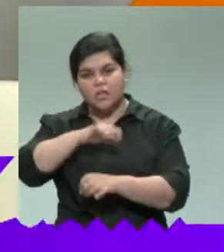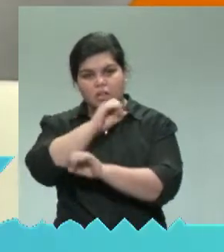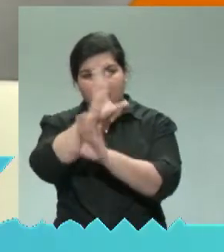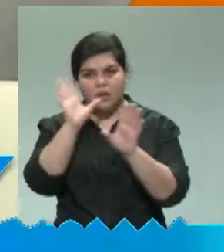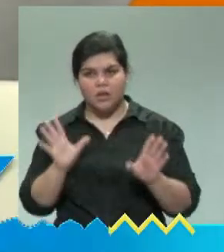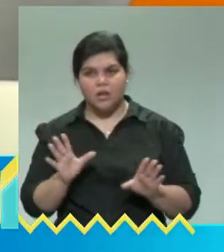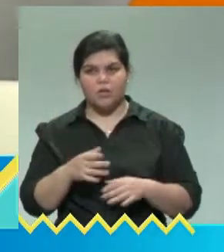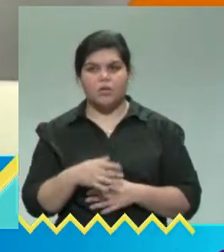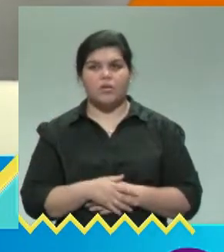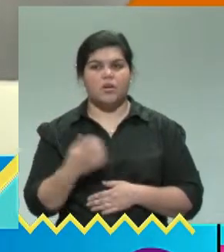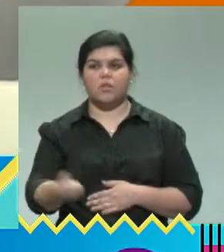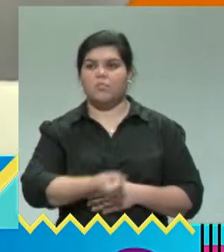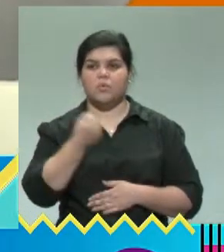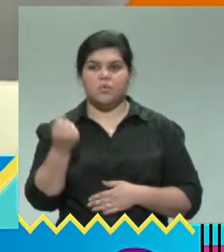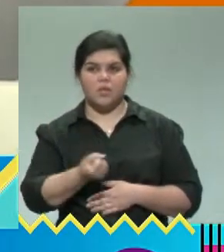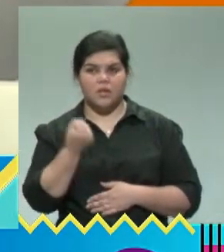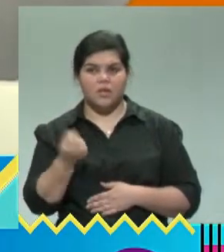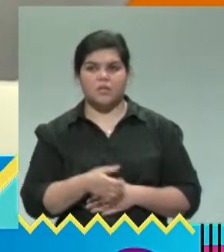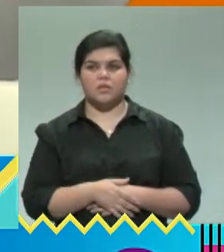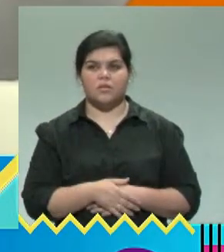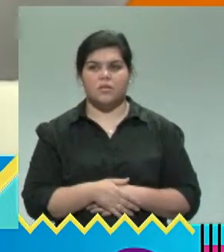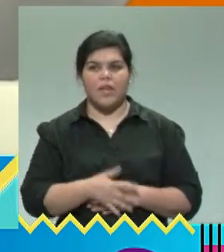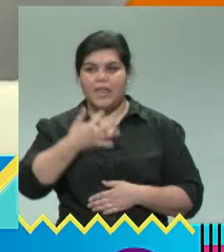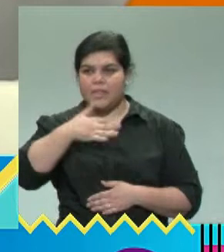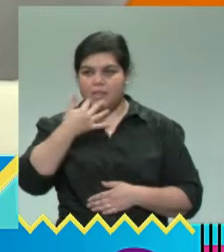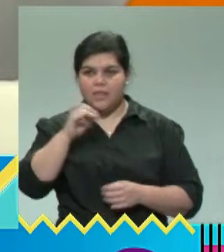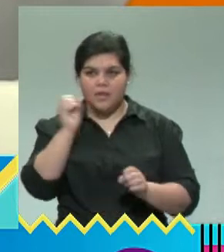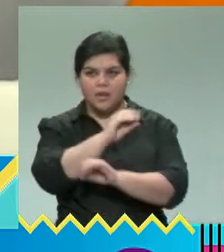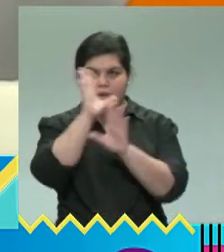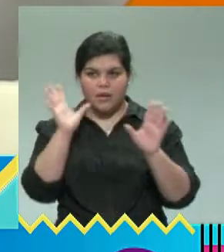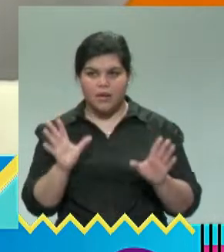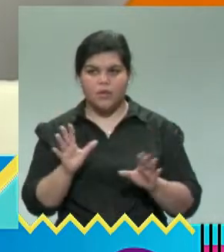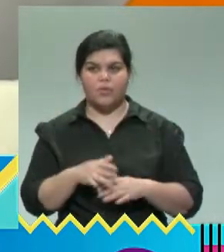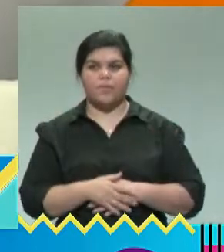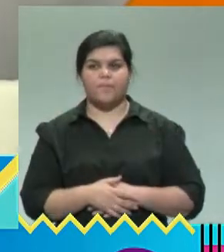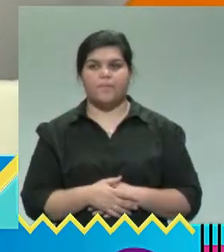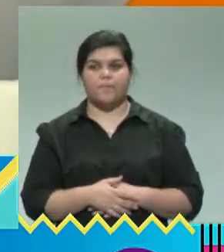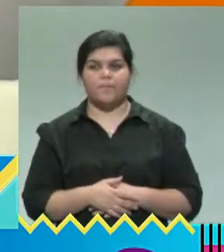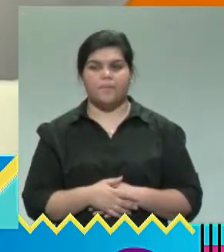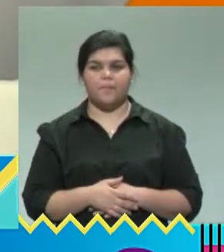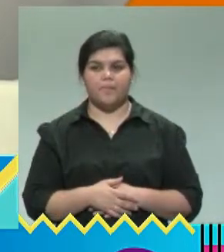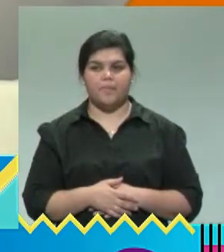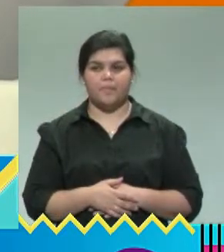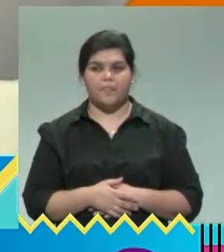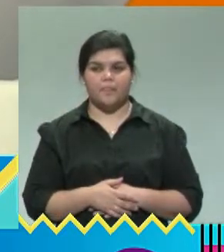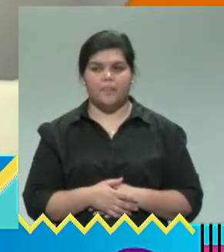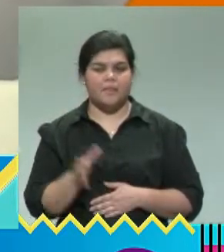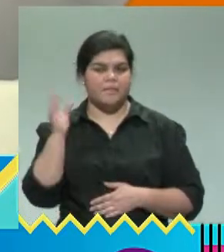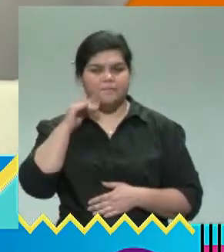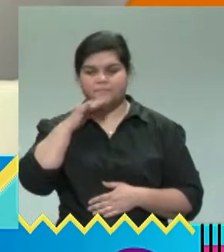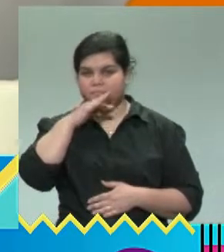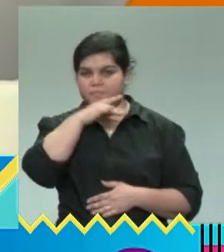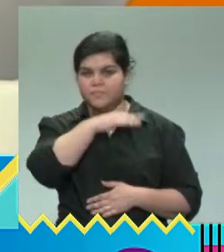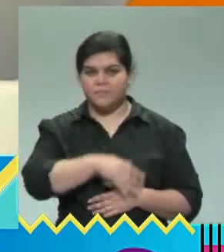forma ininterrumpida en la concientización, porque para Mendoza los árboles son el oro. Somos